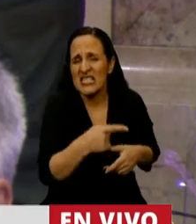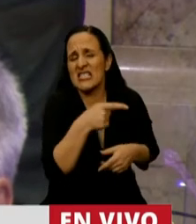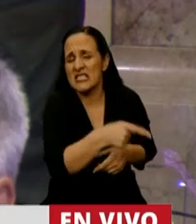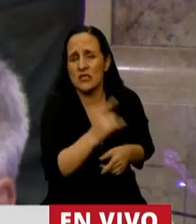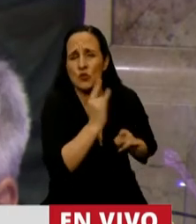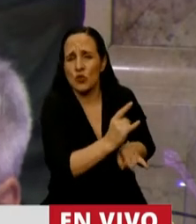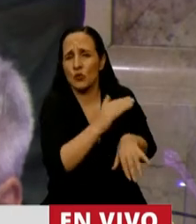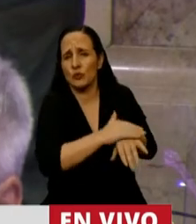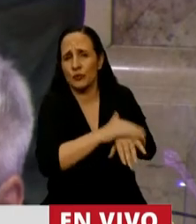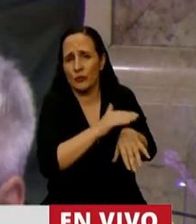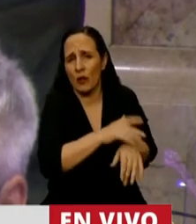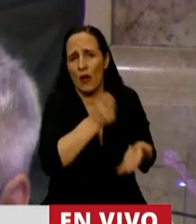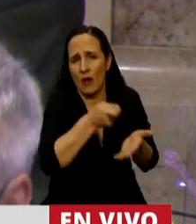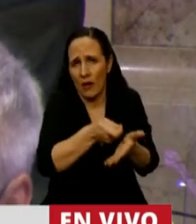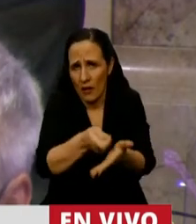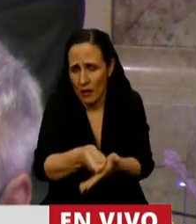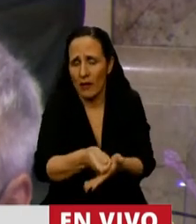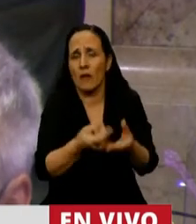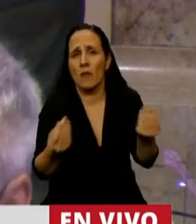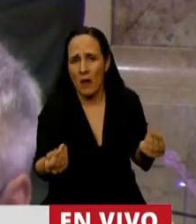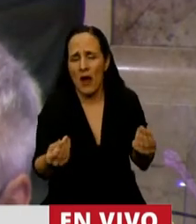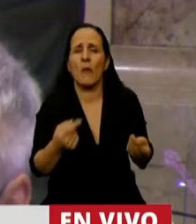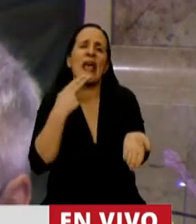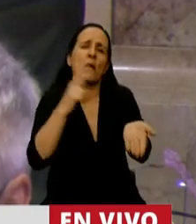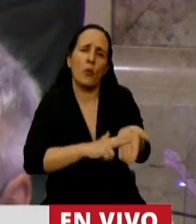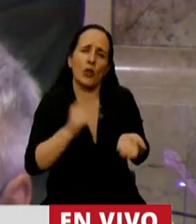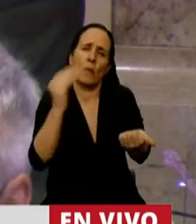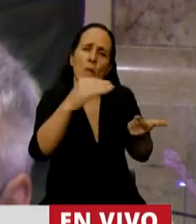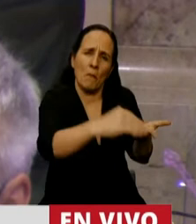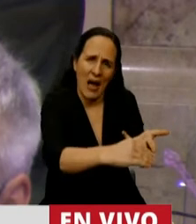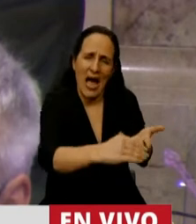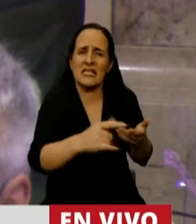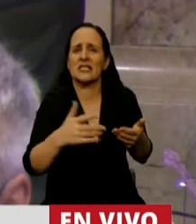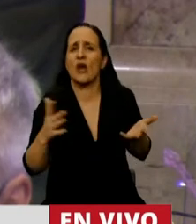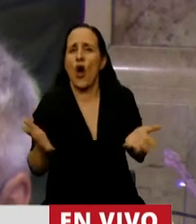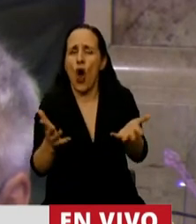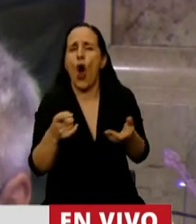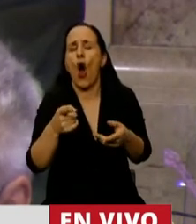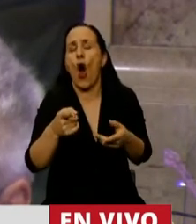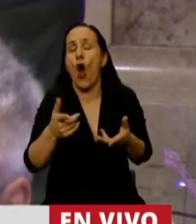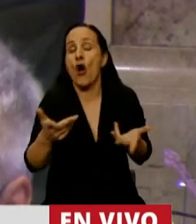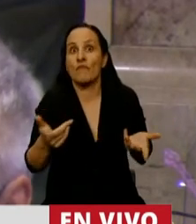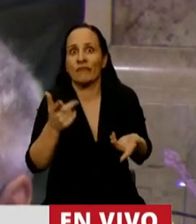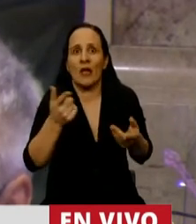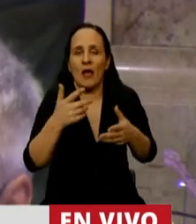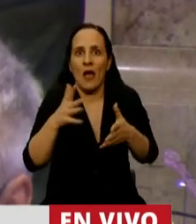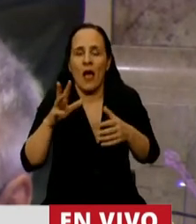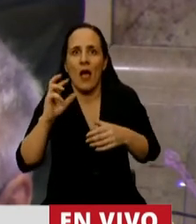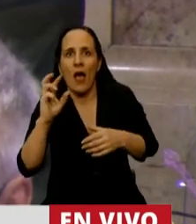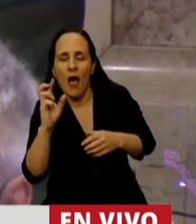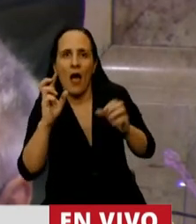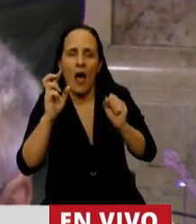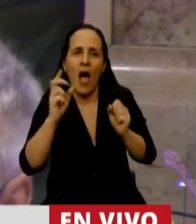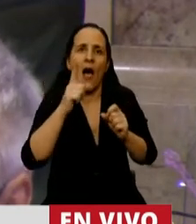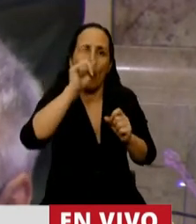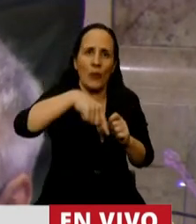espaldas el costo de las mismas. Y le imponemos nuevos tributos o le damos rienda suelta a la emisión que genera inflación, que en definitiva es